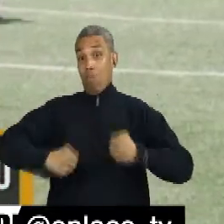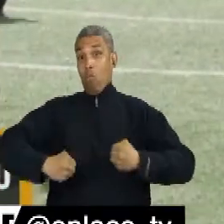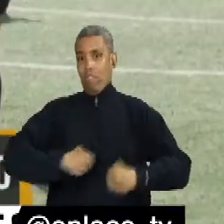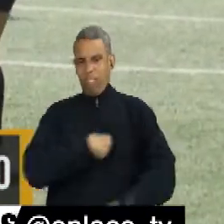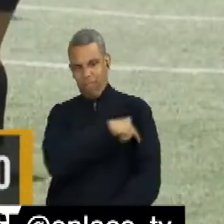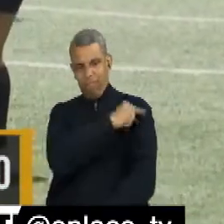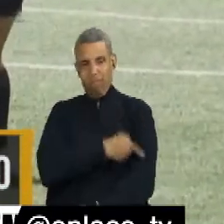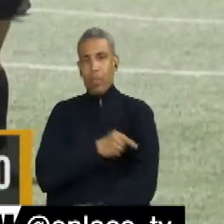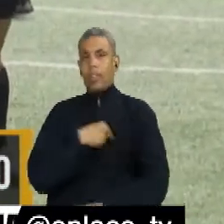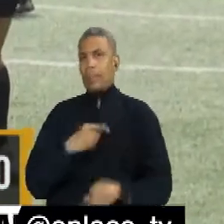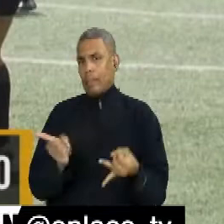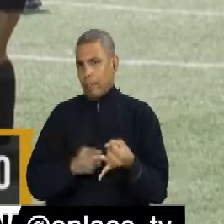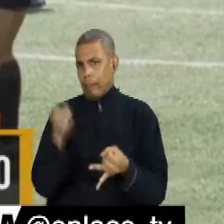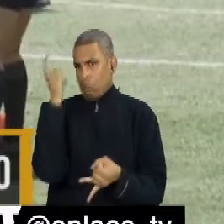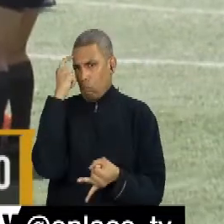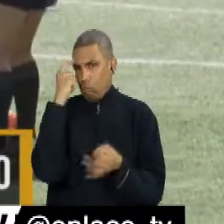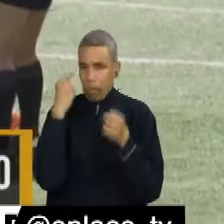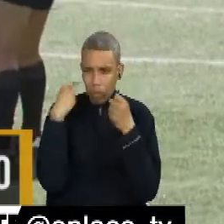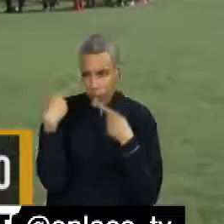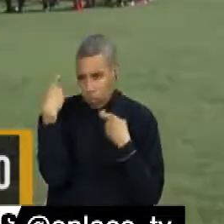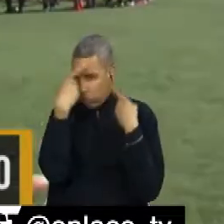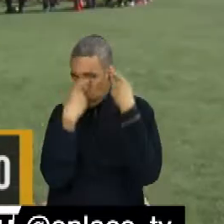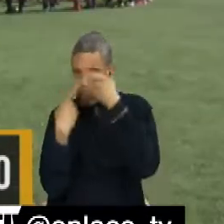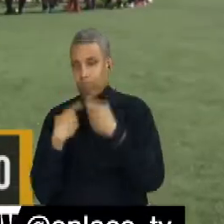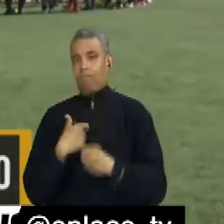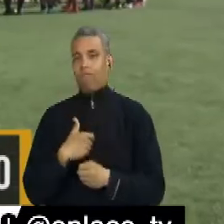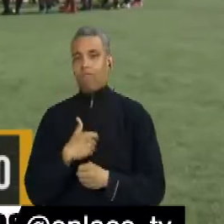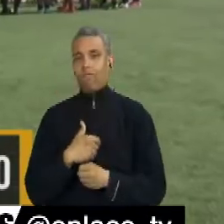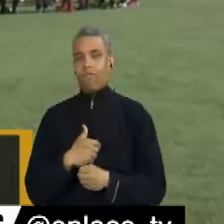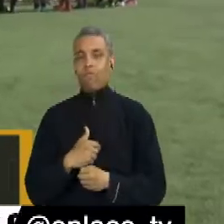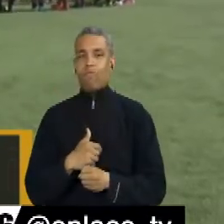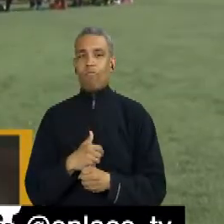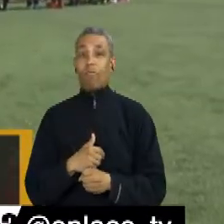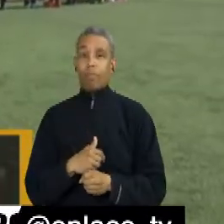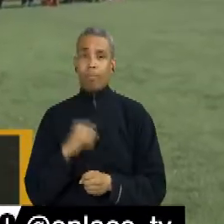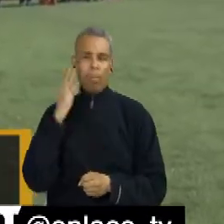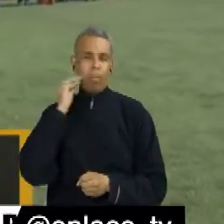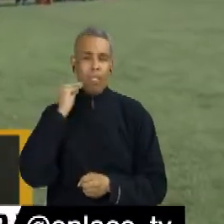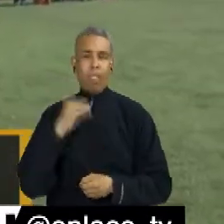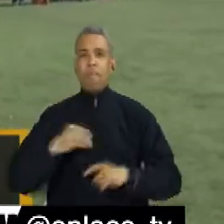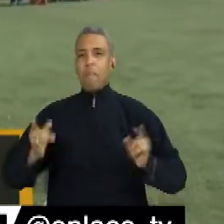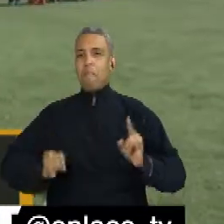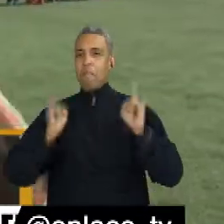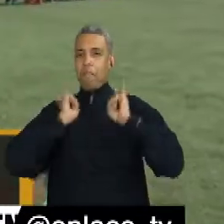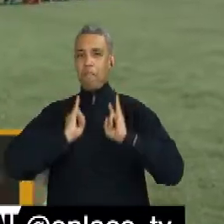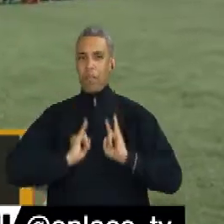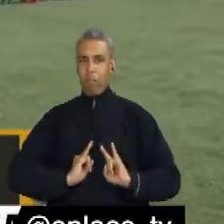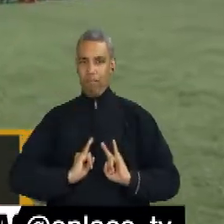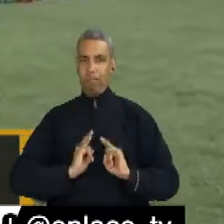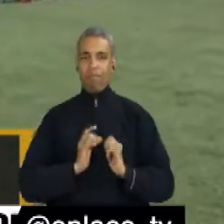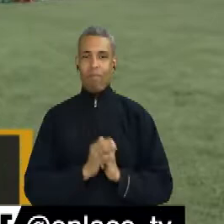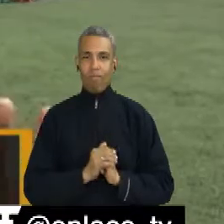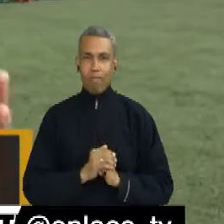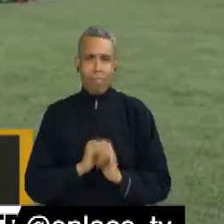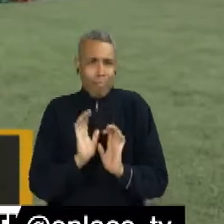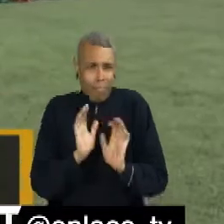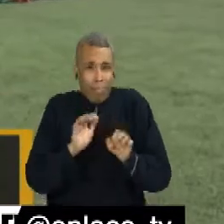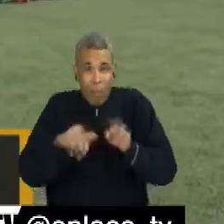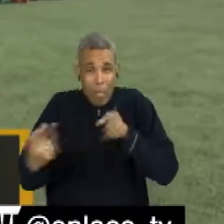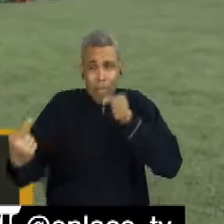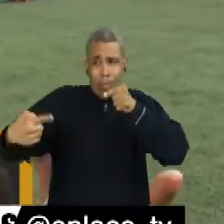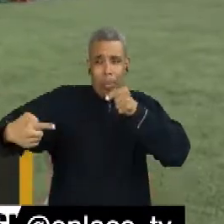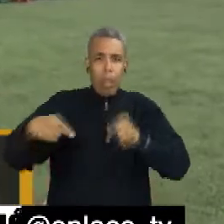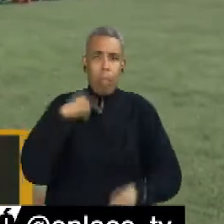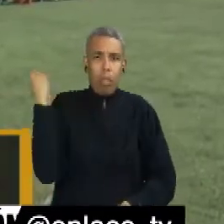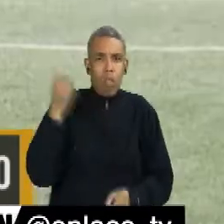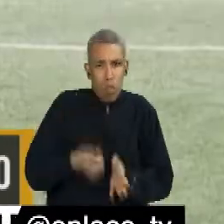llegar al final. Siempre pues, para ganar experiencia, siempre, aunque perdamos, eso es una ganancia para